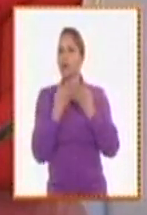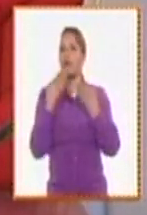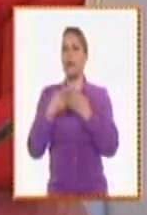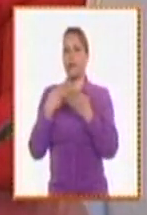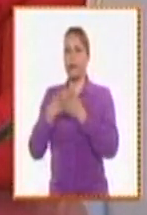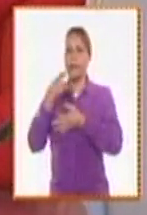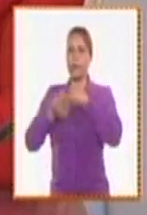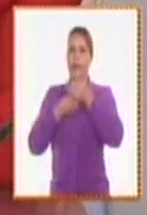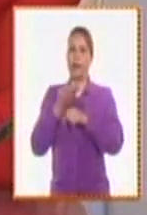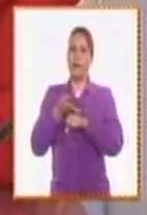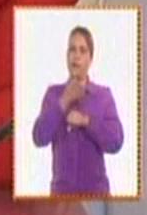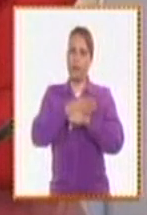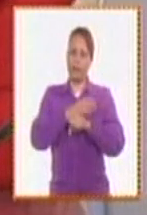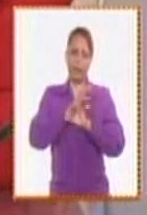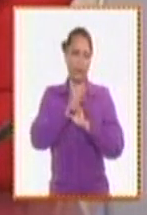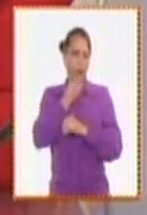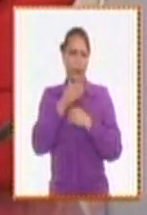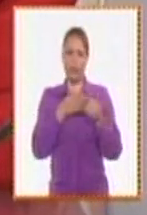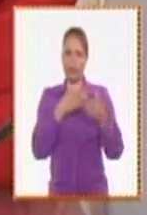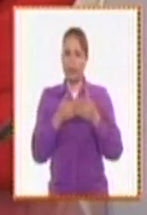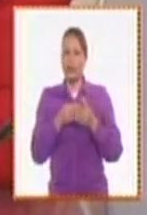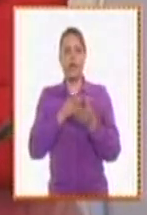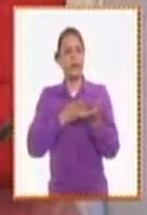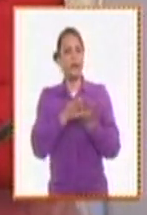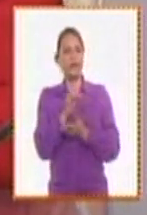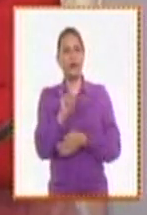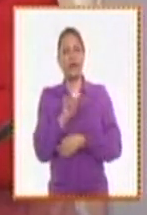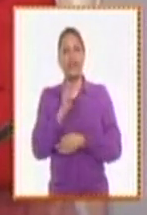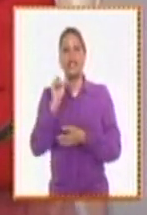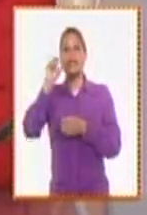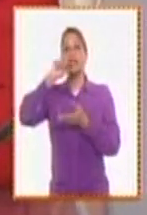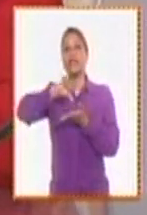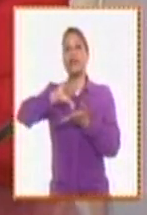dijimos antes. En los centros de trabajo o de estudio es